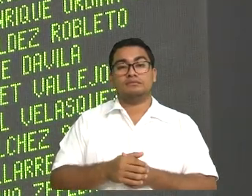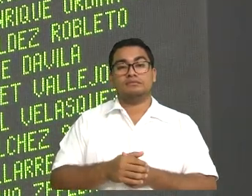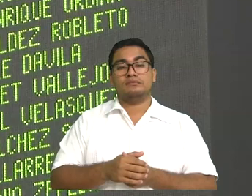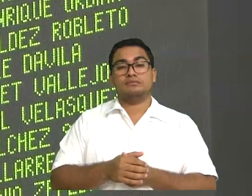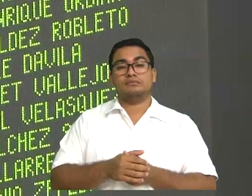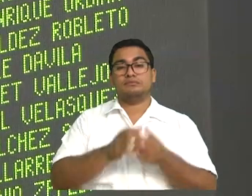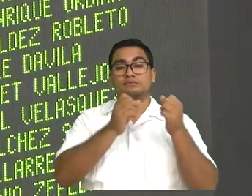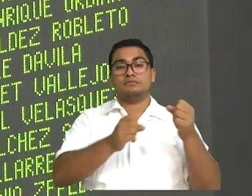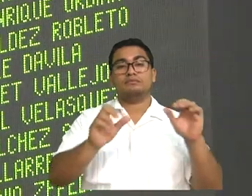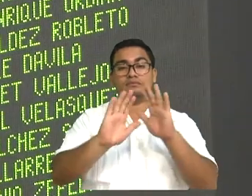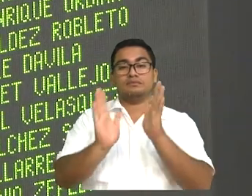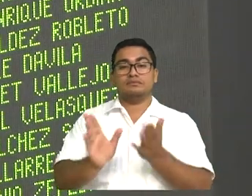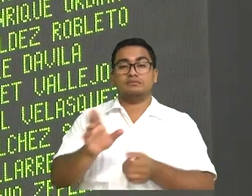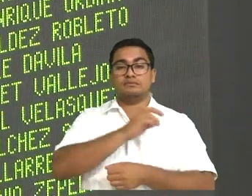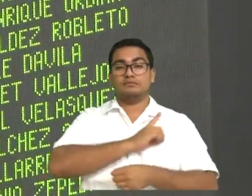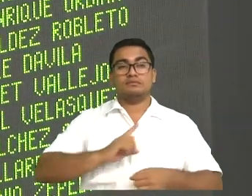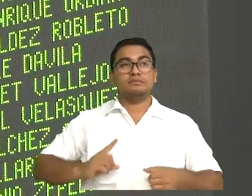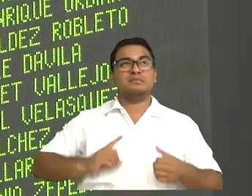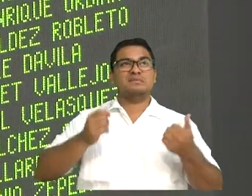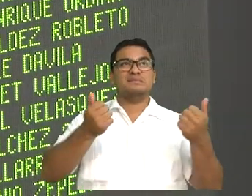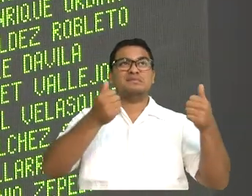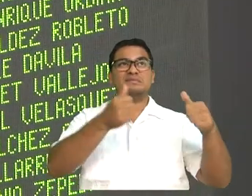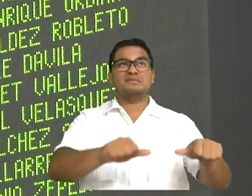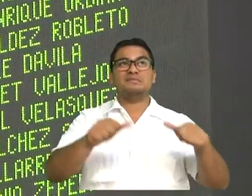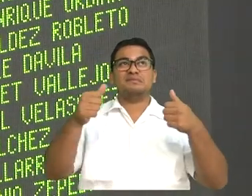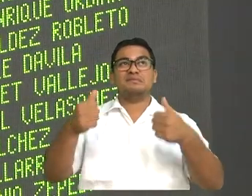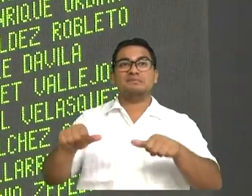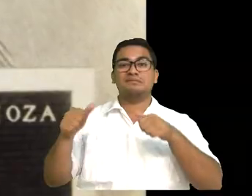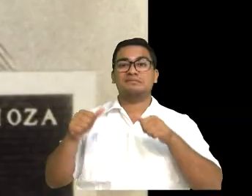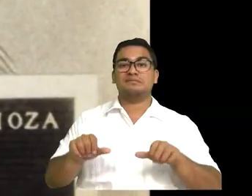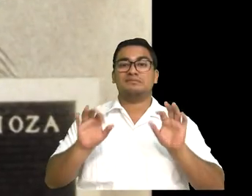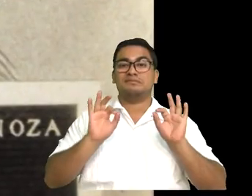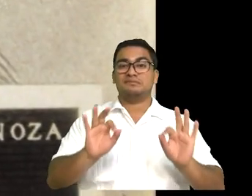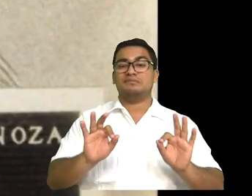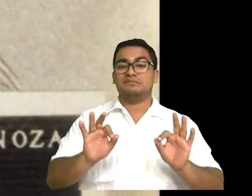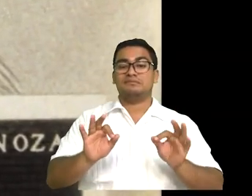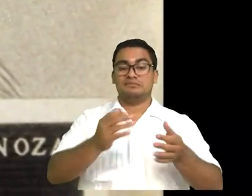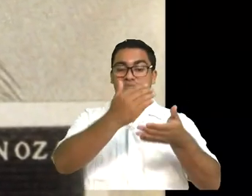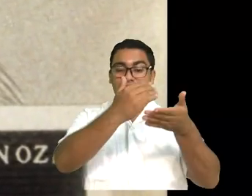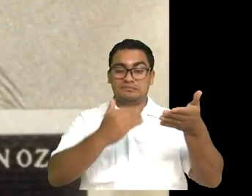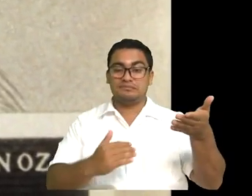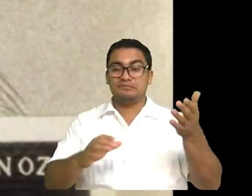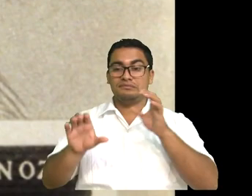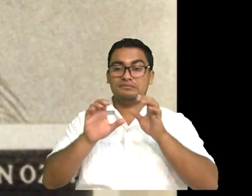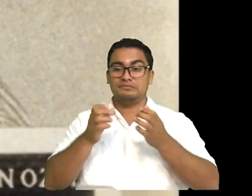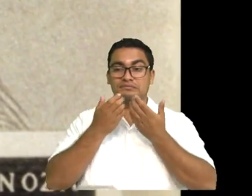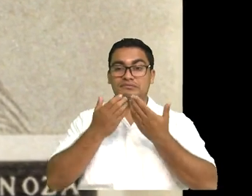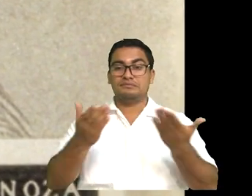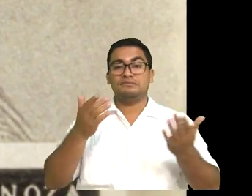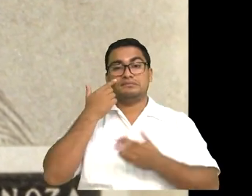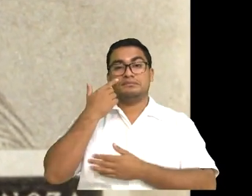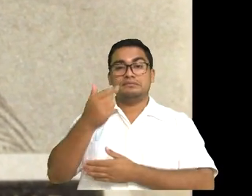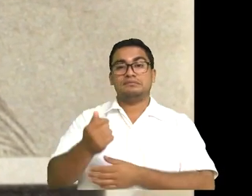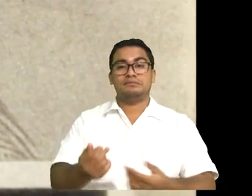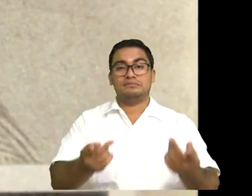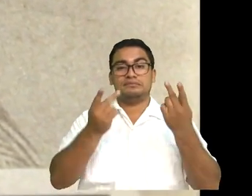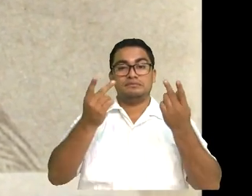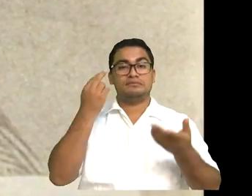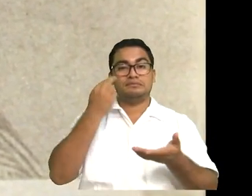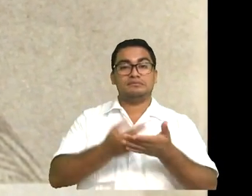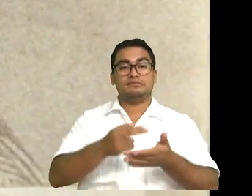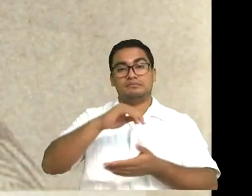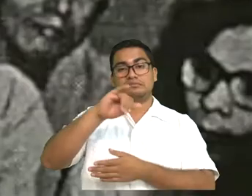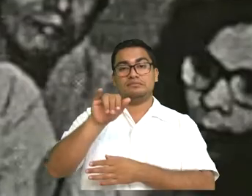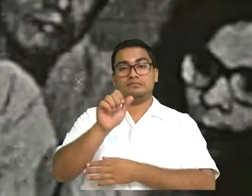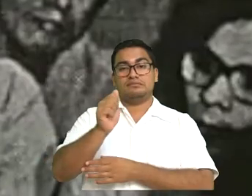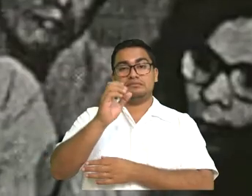Las y los legisladores aprobaron con mayoría de votos este pronunciamiento, a través del cual reconocen la vida y legado del compañero